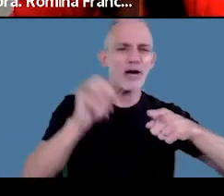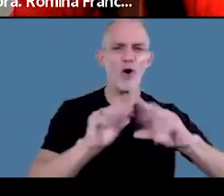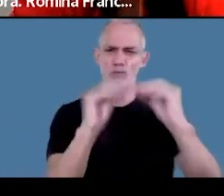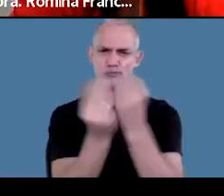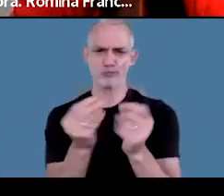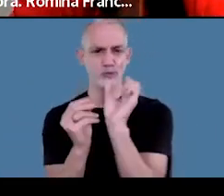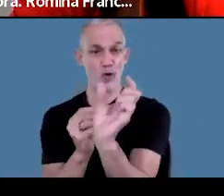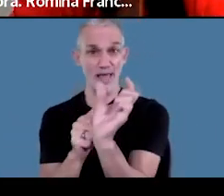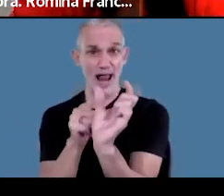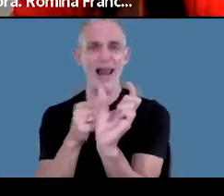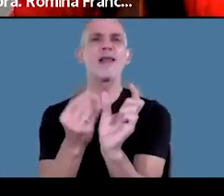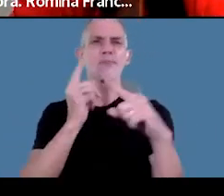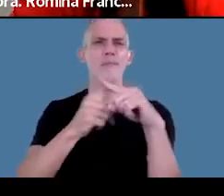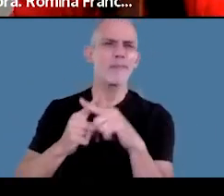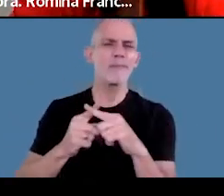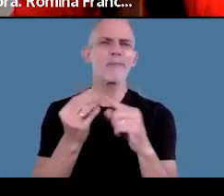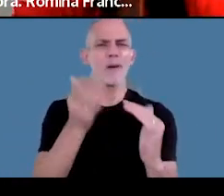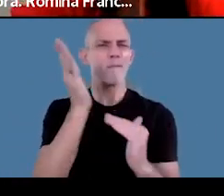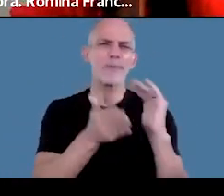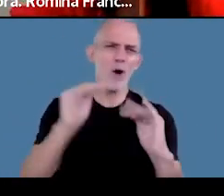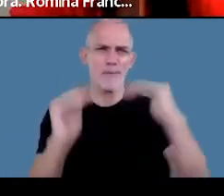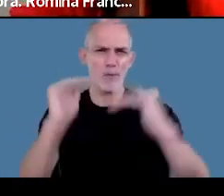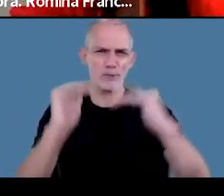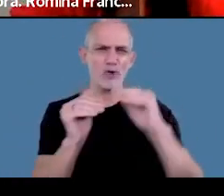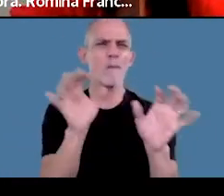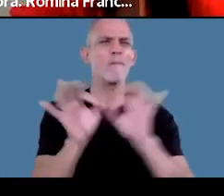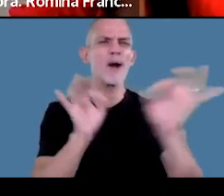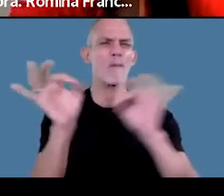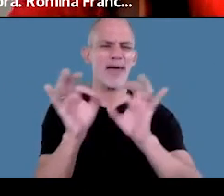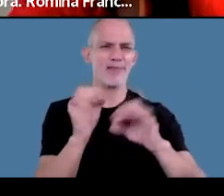a sacar por proporción, vamos a hacer el promedio de ambos.